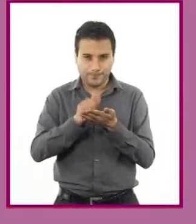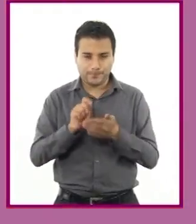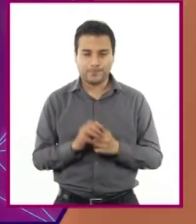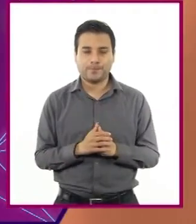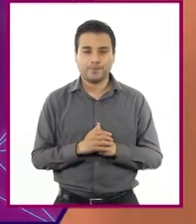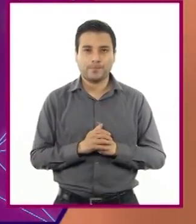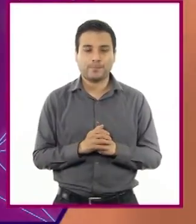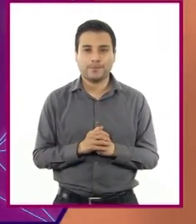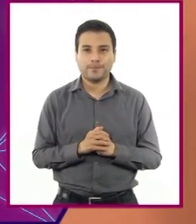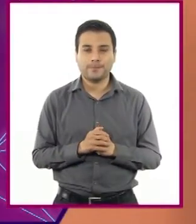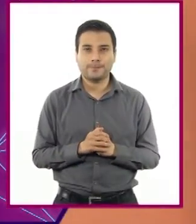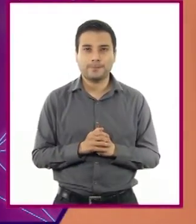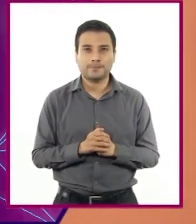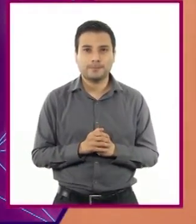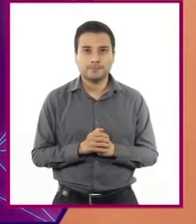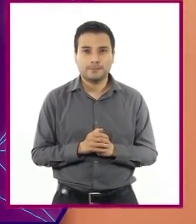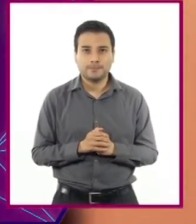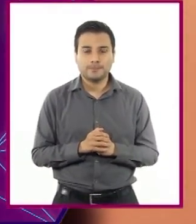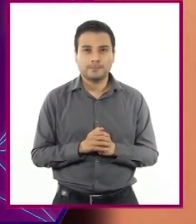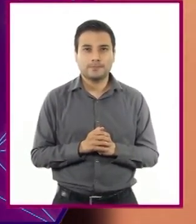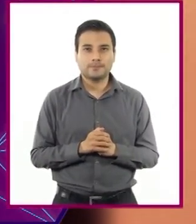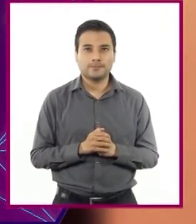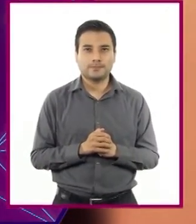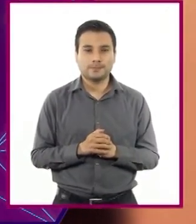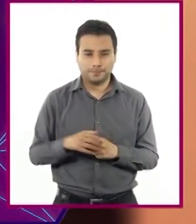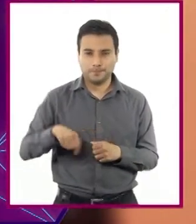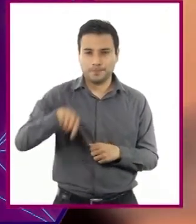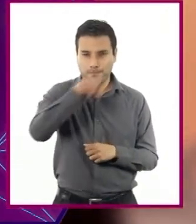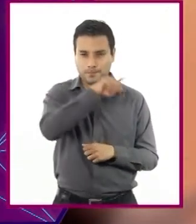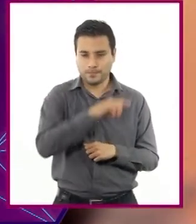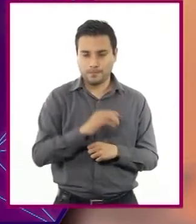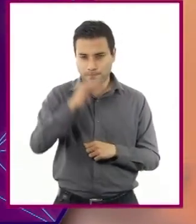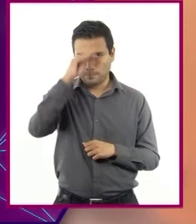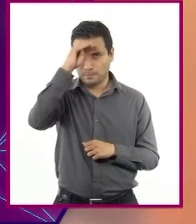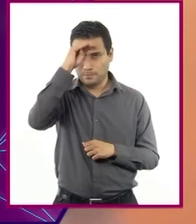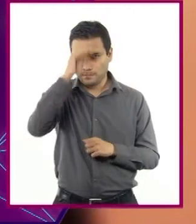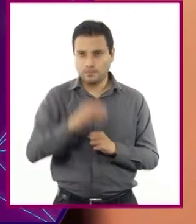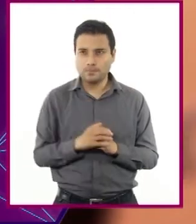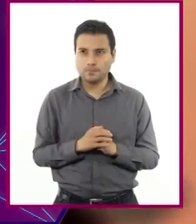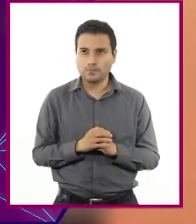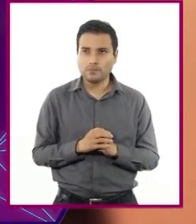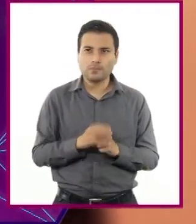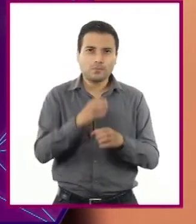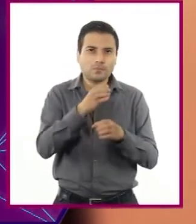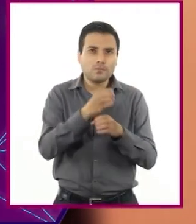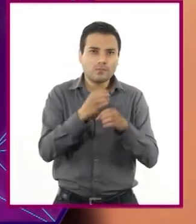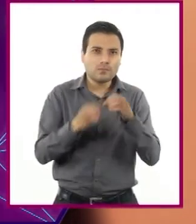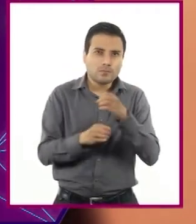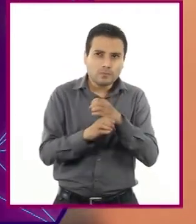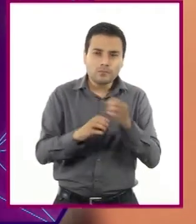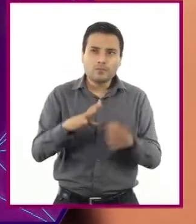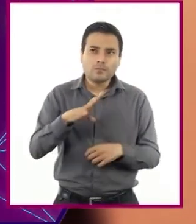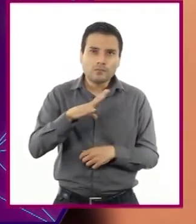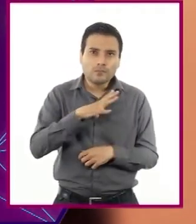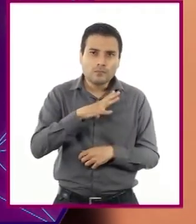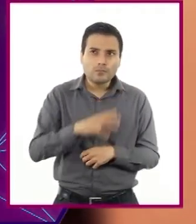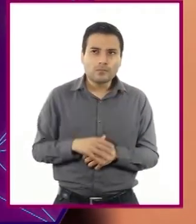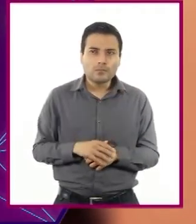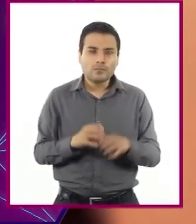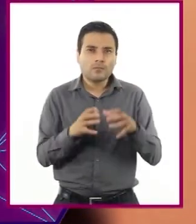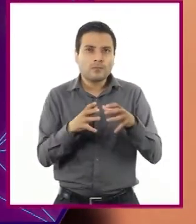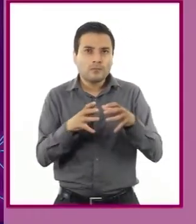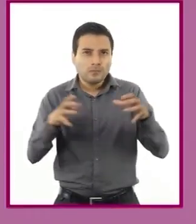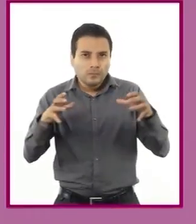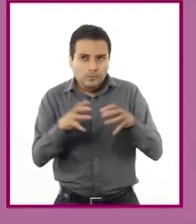Identifiquen qué cuerpos con volumen y capacidad tienen a su alrededor y qué tipo de cosas o sustancias